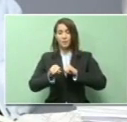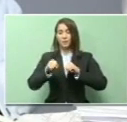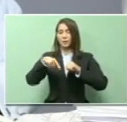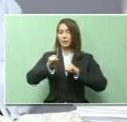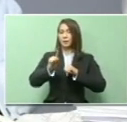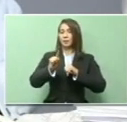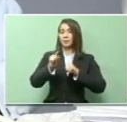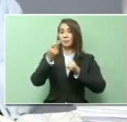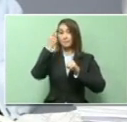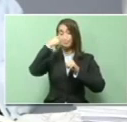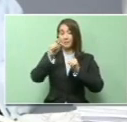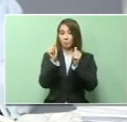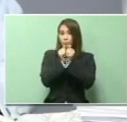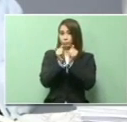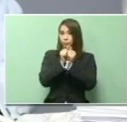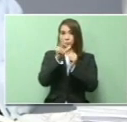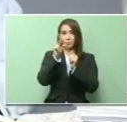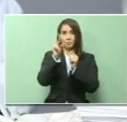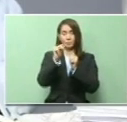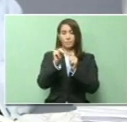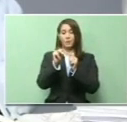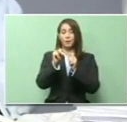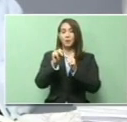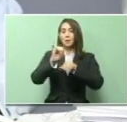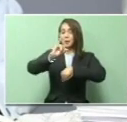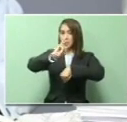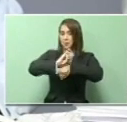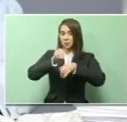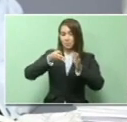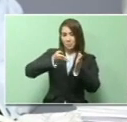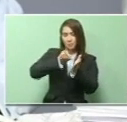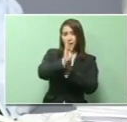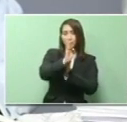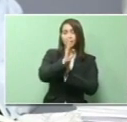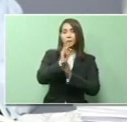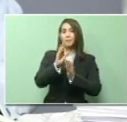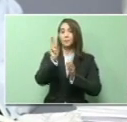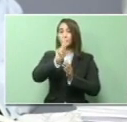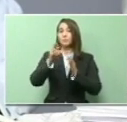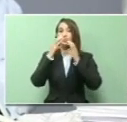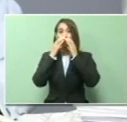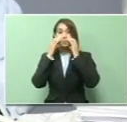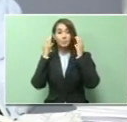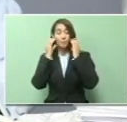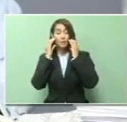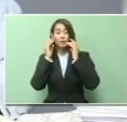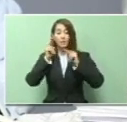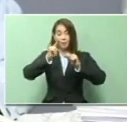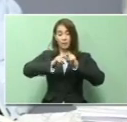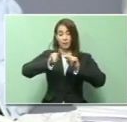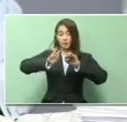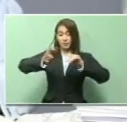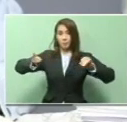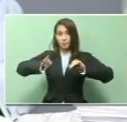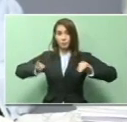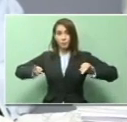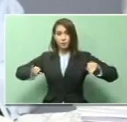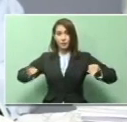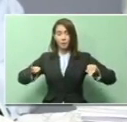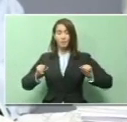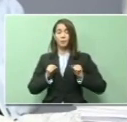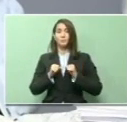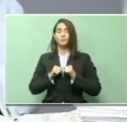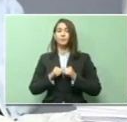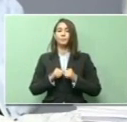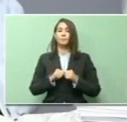distanciamiento físico, el uso de mascarillas y las demás medidas de protección personal.